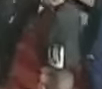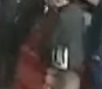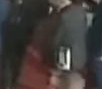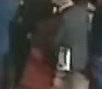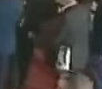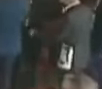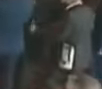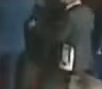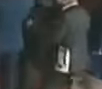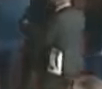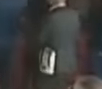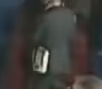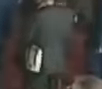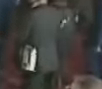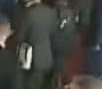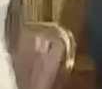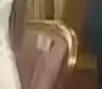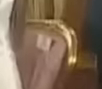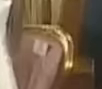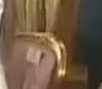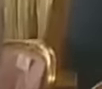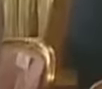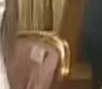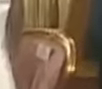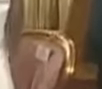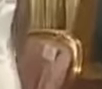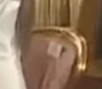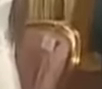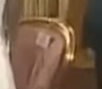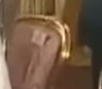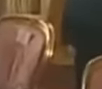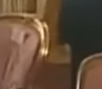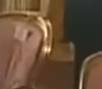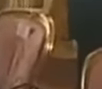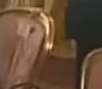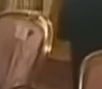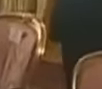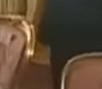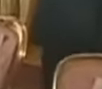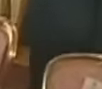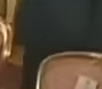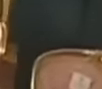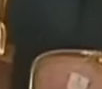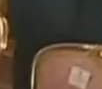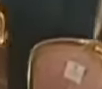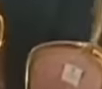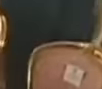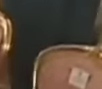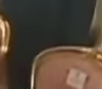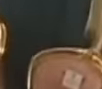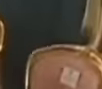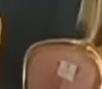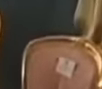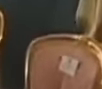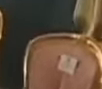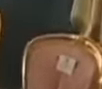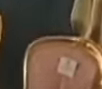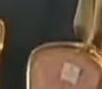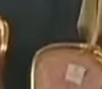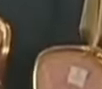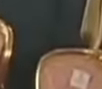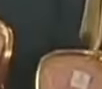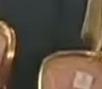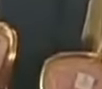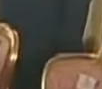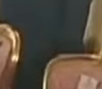histórico que tiene sobre este territorio luchado por el padre de la patria, por el libertador Simón Bolívar. Continúa el jefe